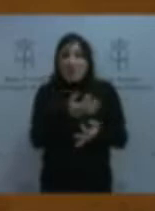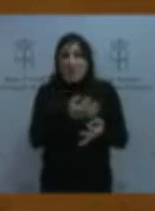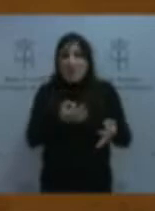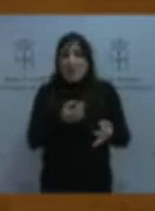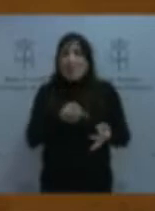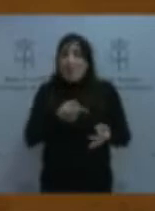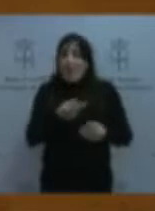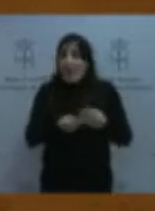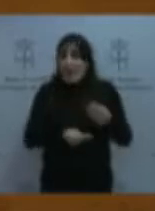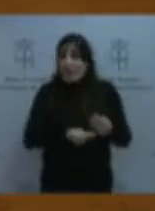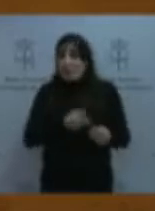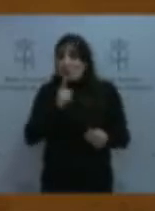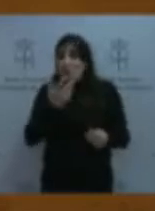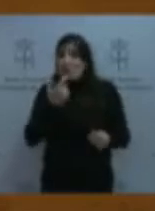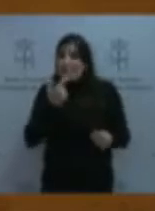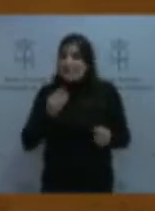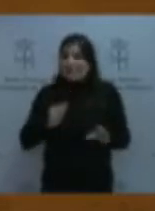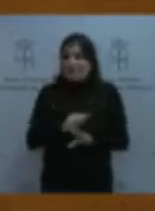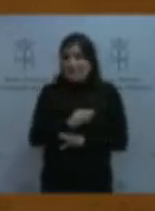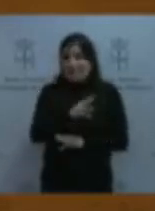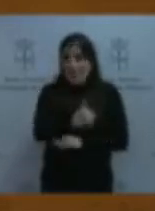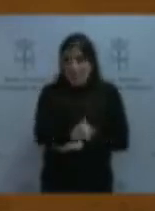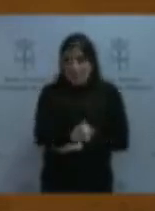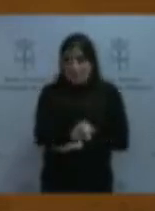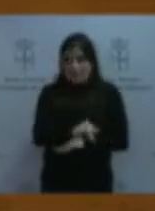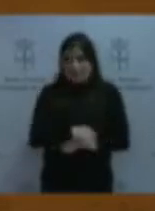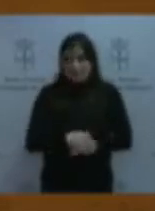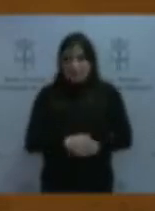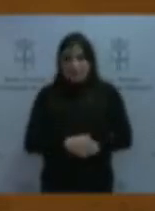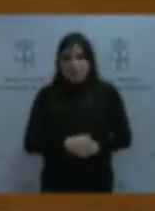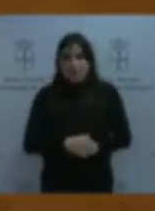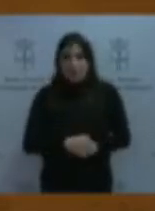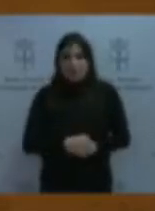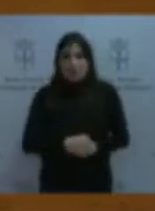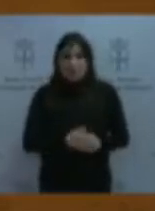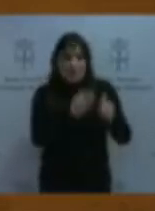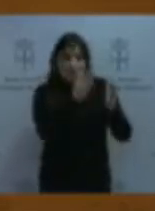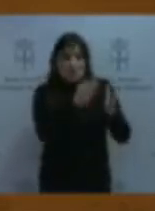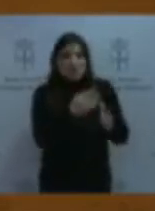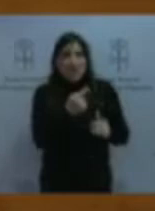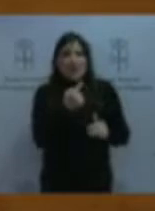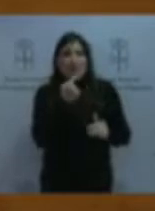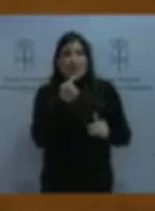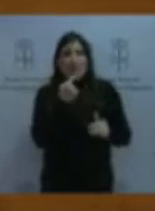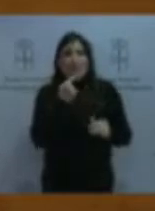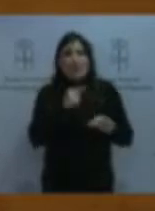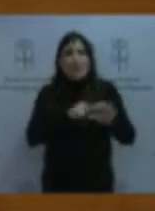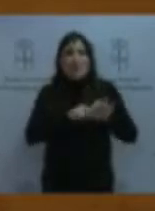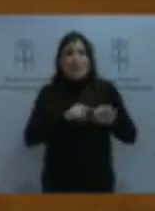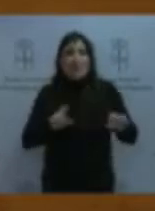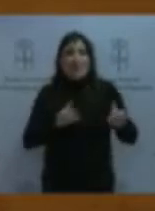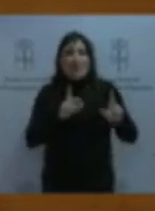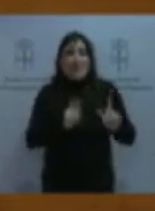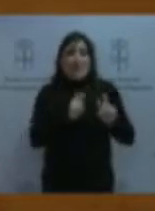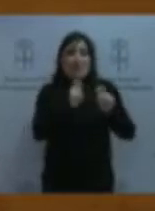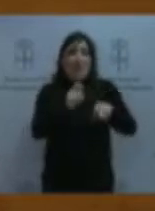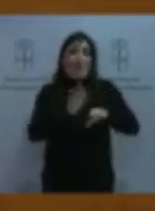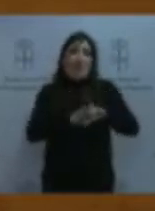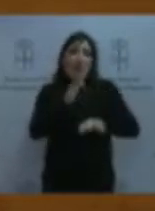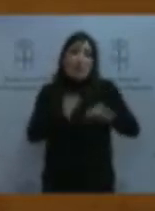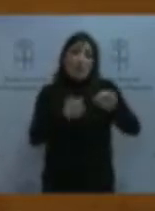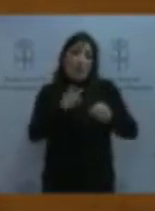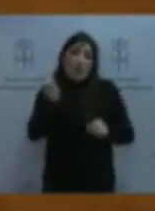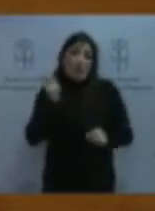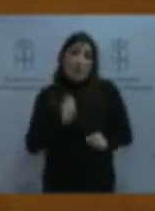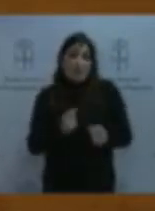adecuada. Usted hablaba de dotar las plazas vacantes a juzgados y tribunales. Efectivamente, se necesitan refuerzos de plantilla y lo más urgente